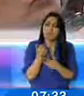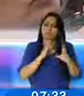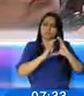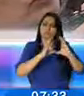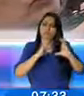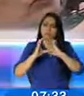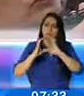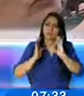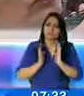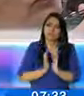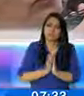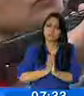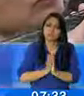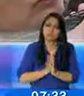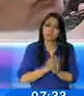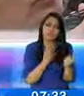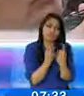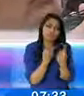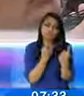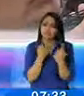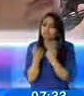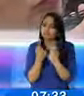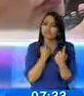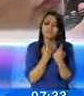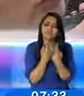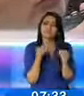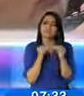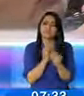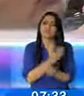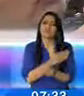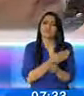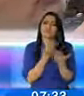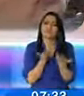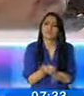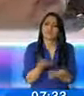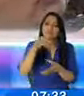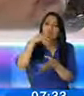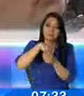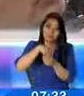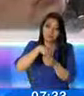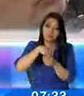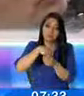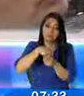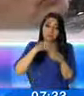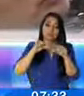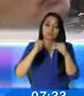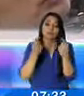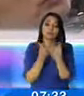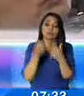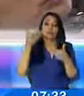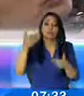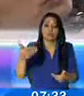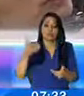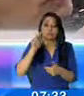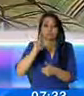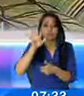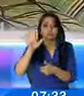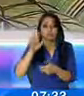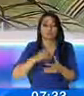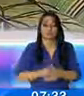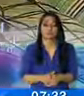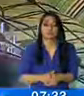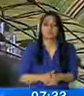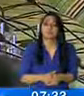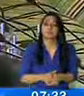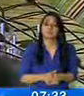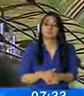comunicación más fluido de mayor confianza en el interior de nuestro movimiento yor de nuestro gobierno aunque no